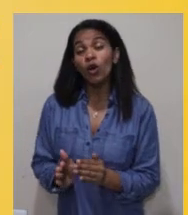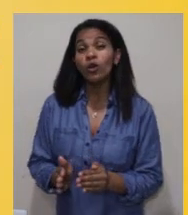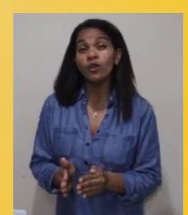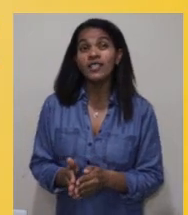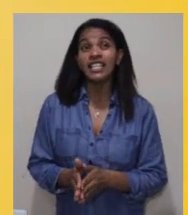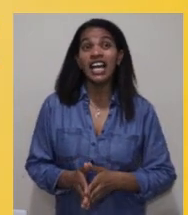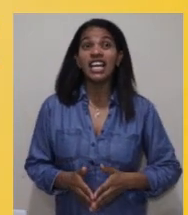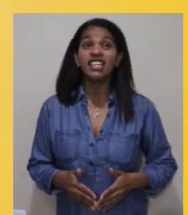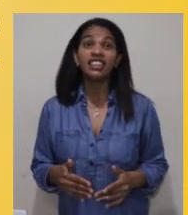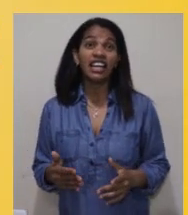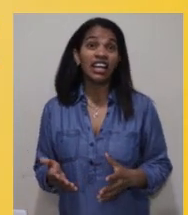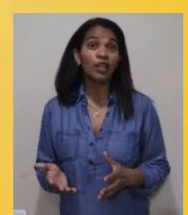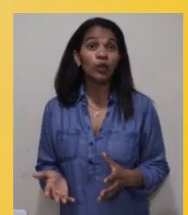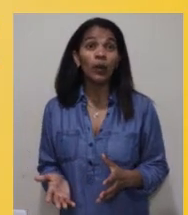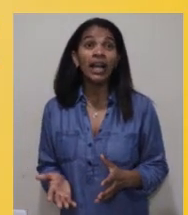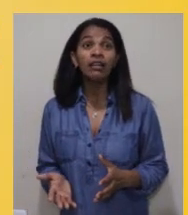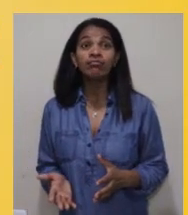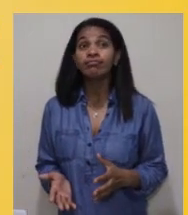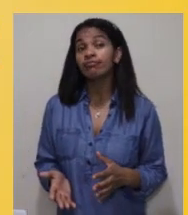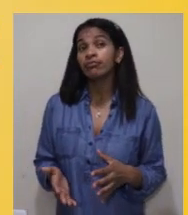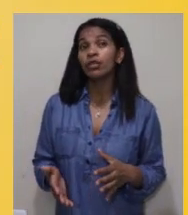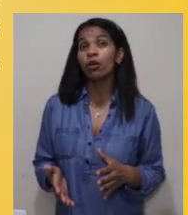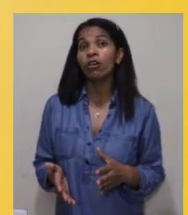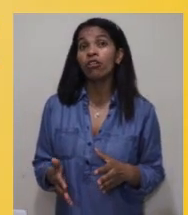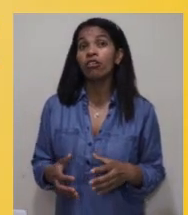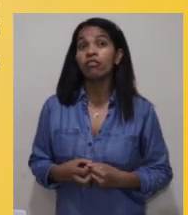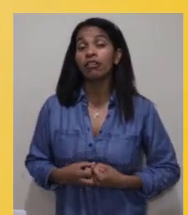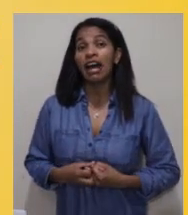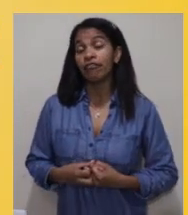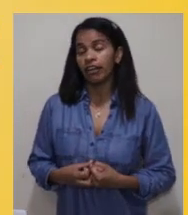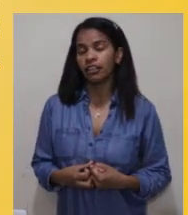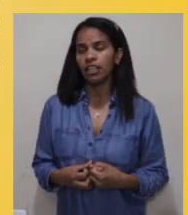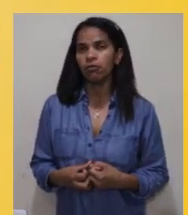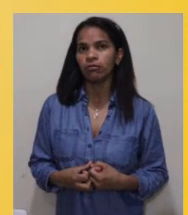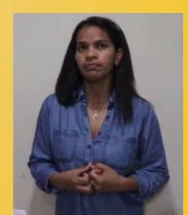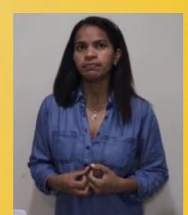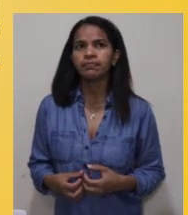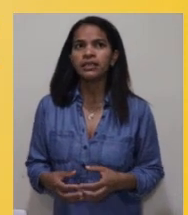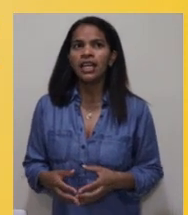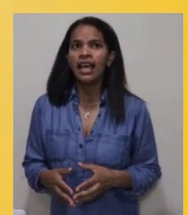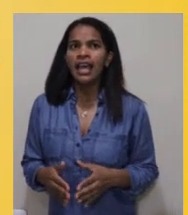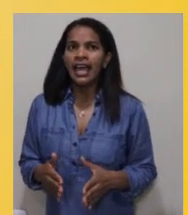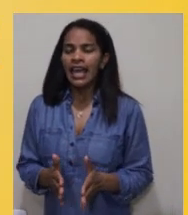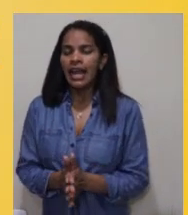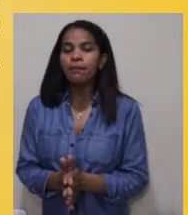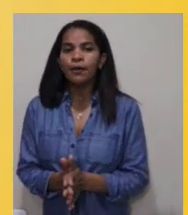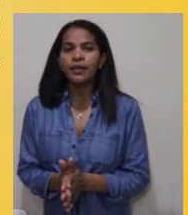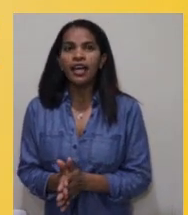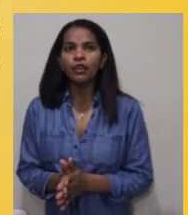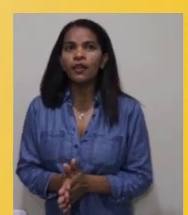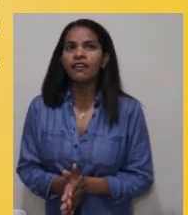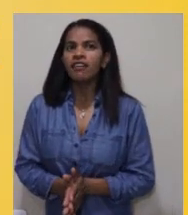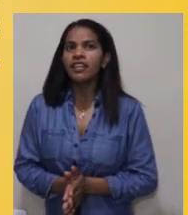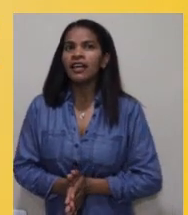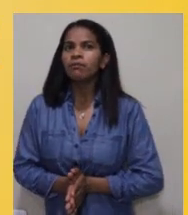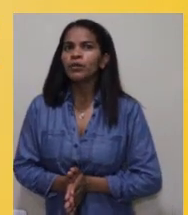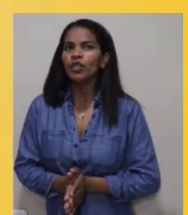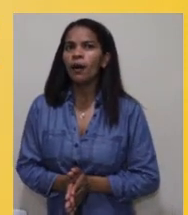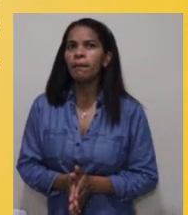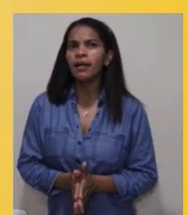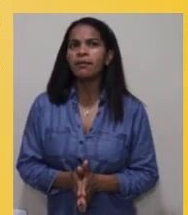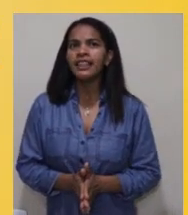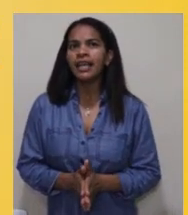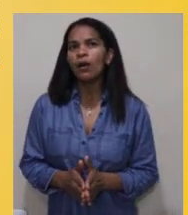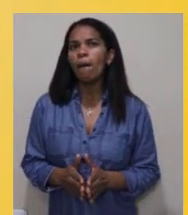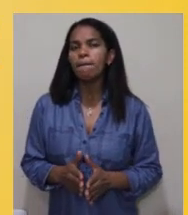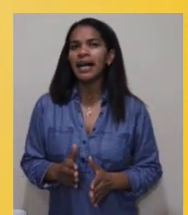un logro, sea intelectual o afectivo. El proyecto de vida